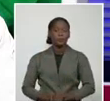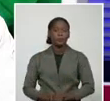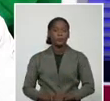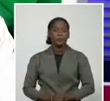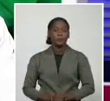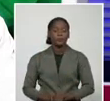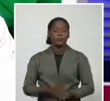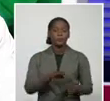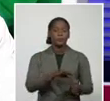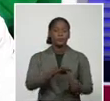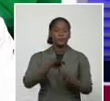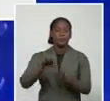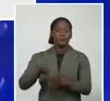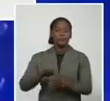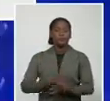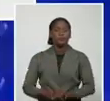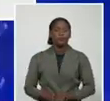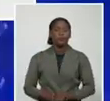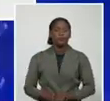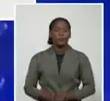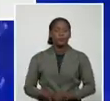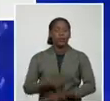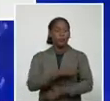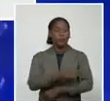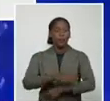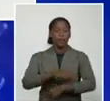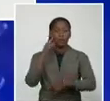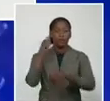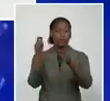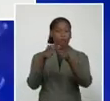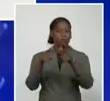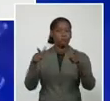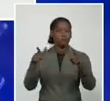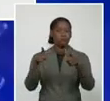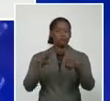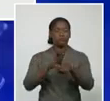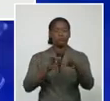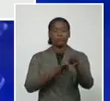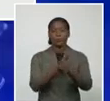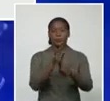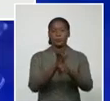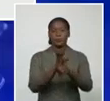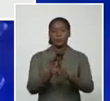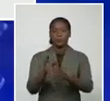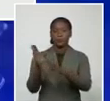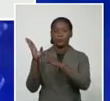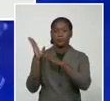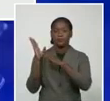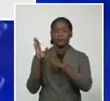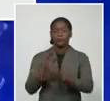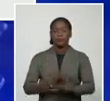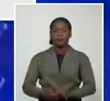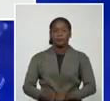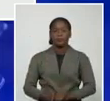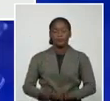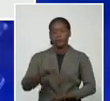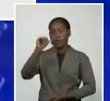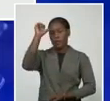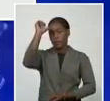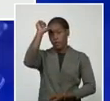mayor cantidad de casos. Ahí aparece la India en primer